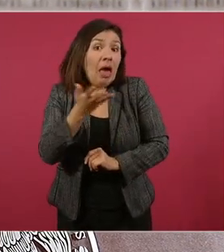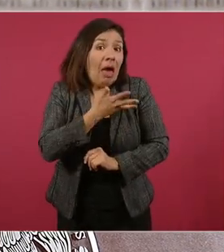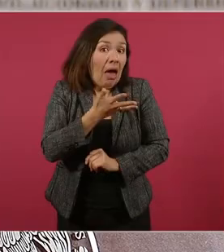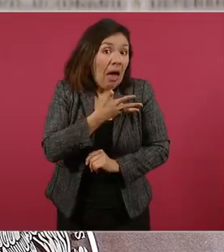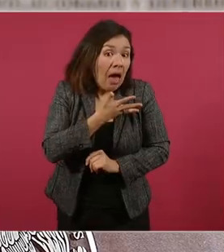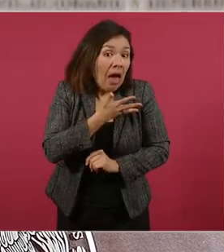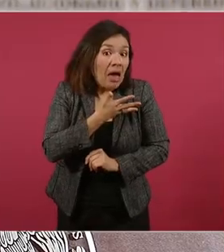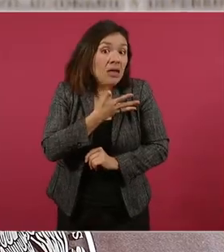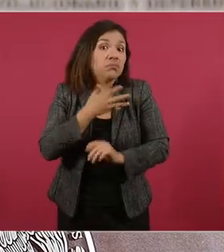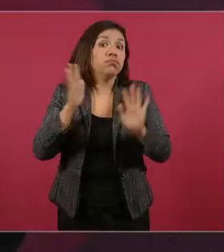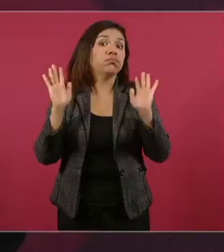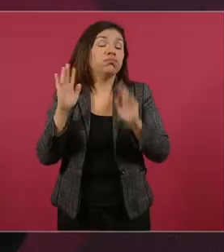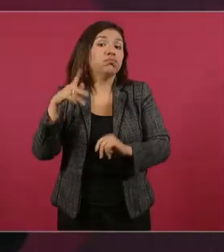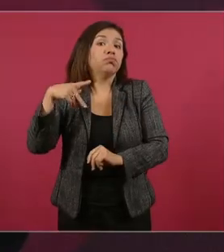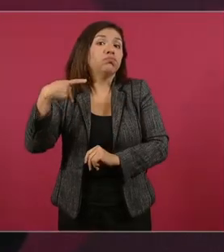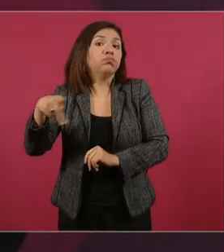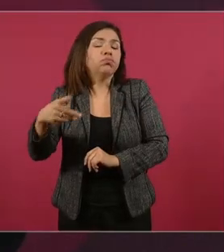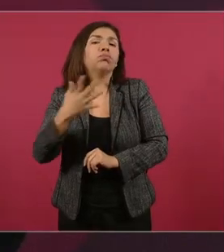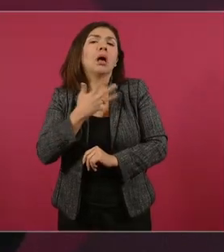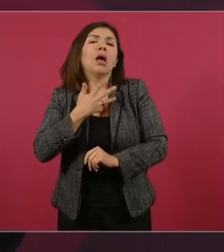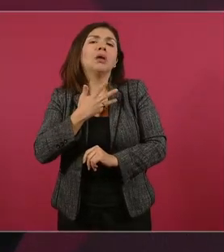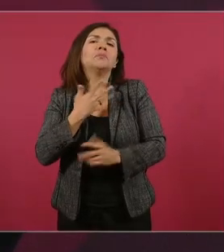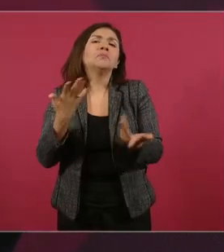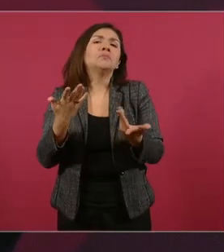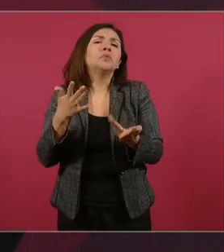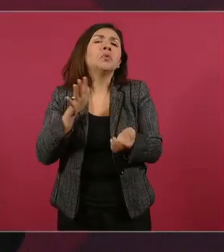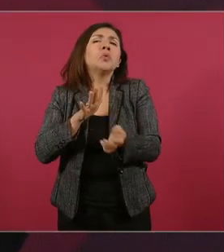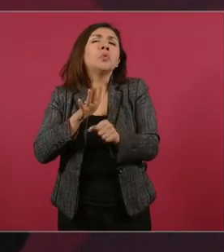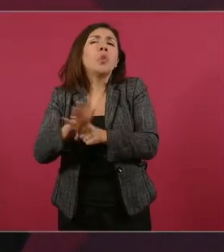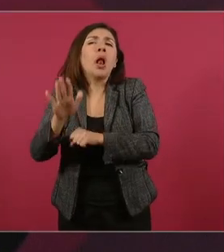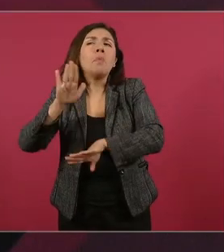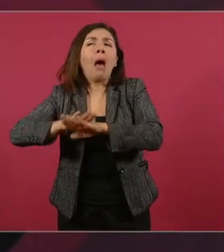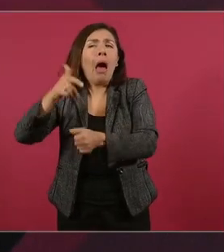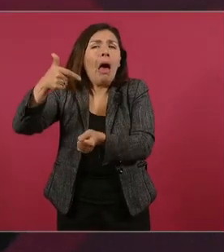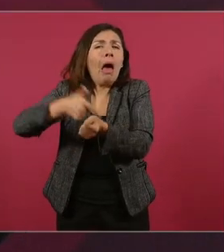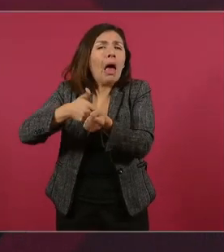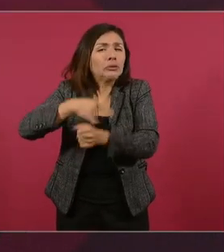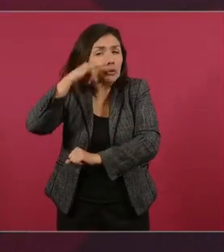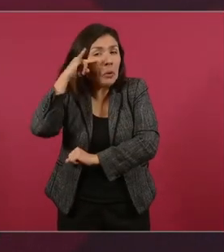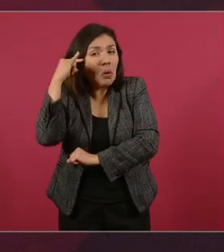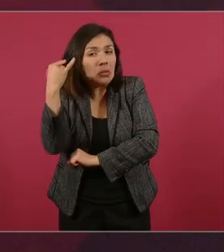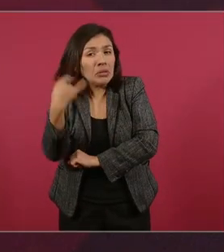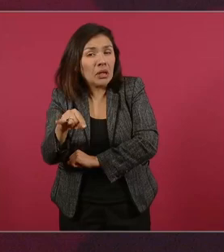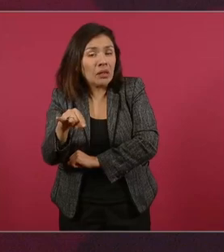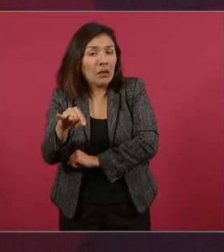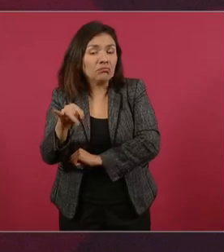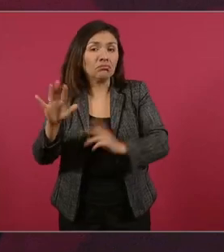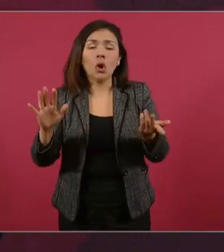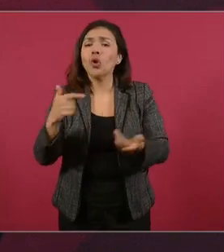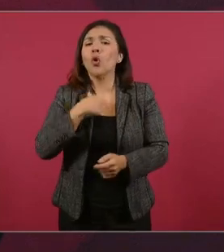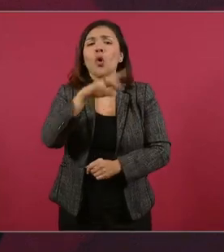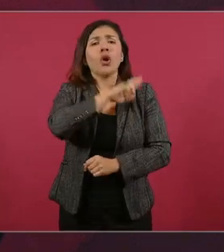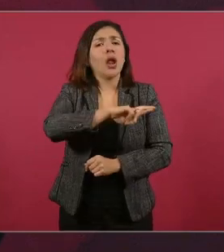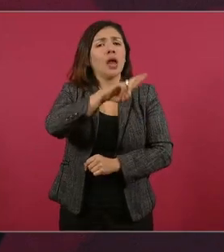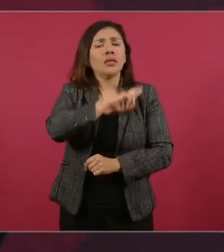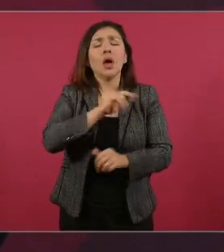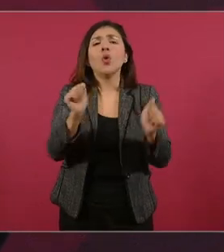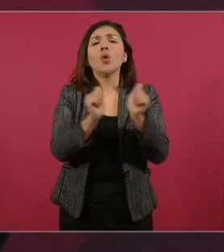sería una participación muy escondida, pero nosotros les rentamos a